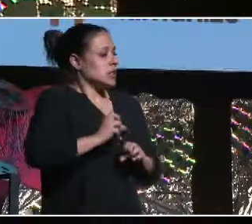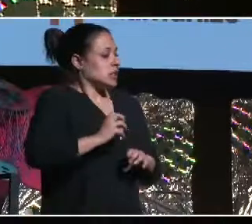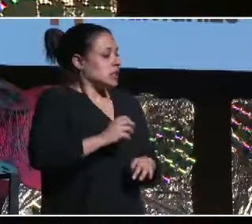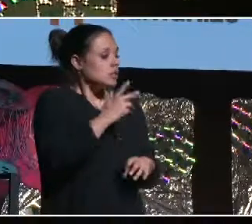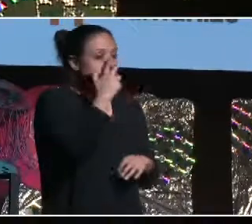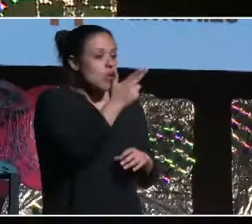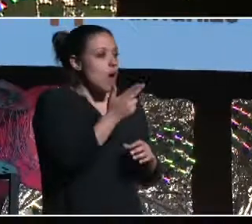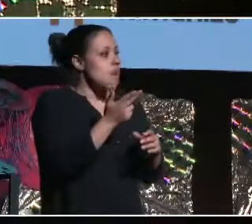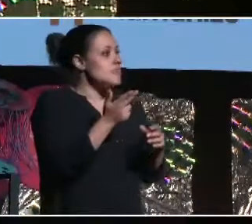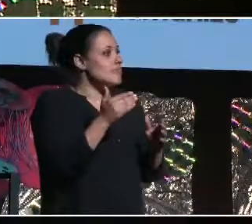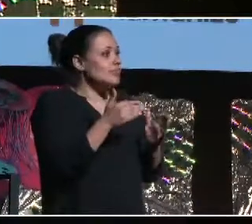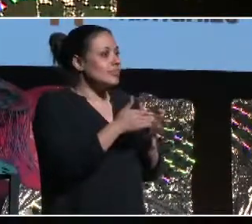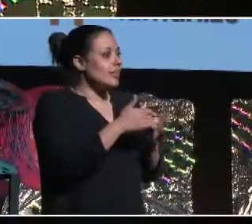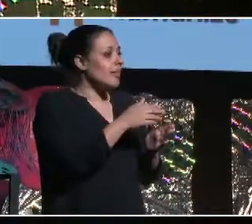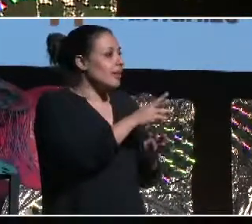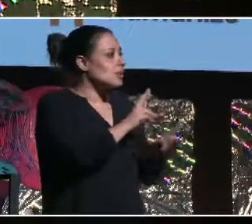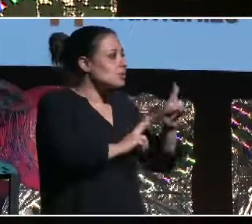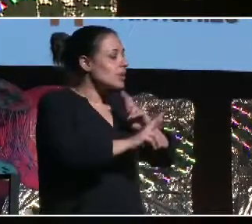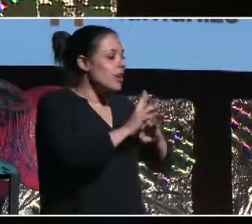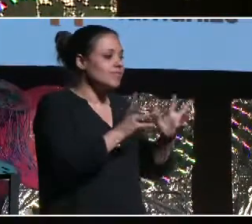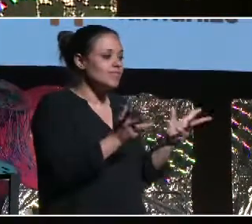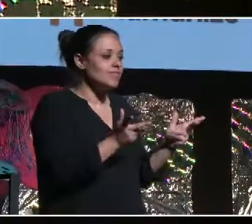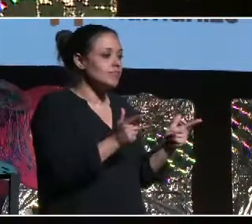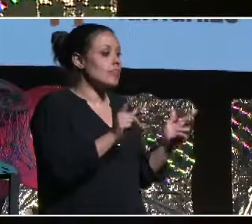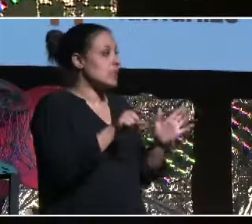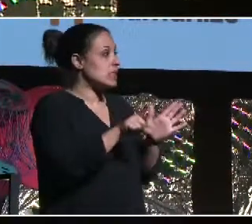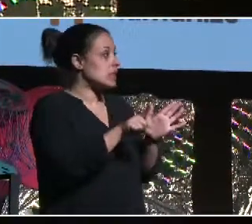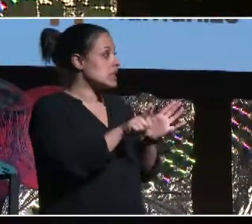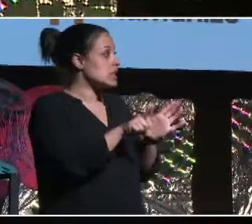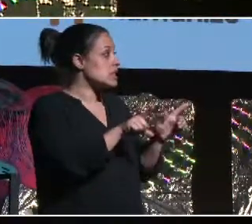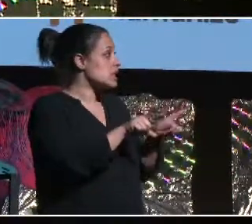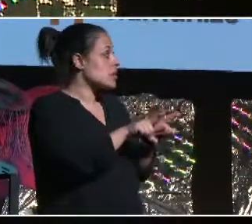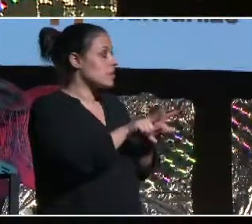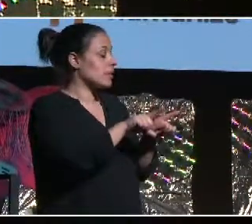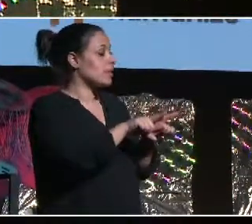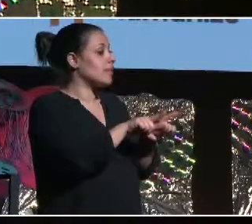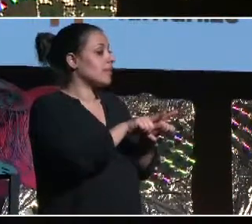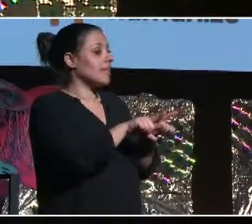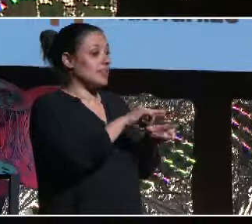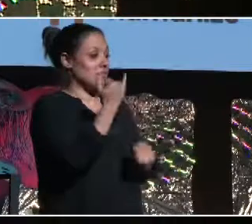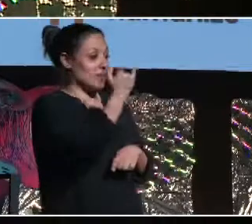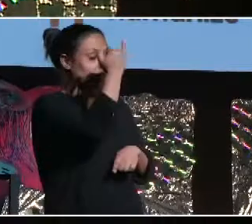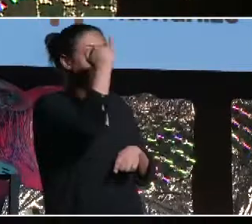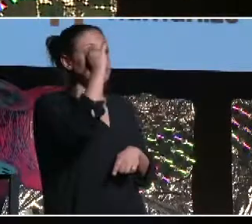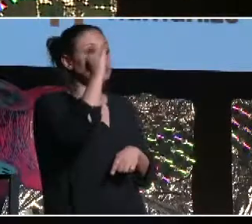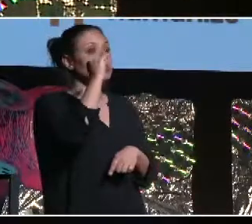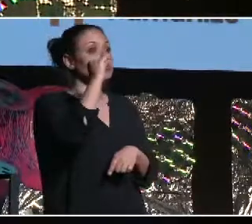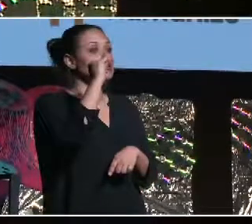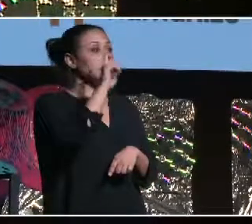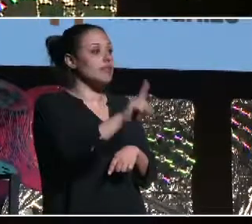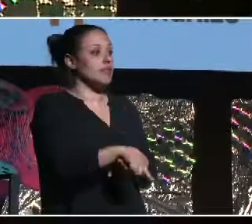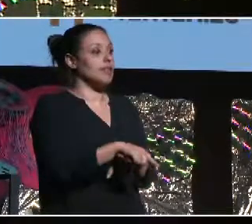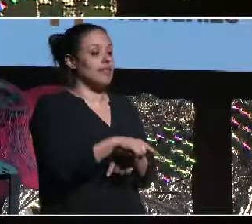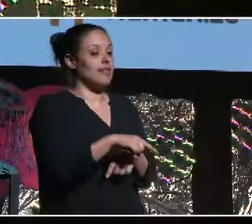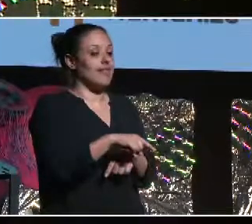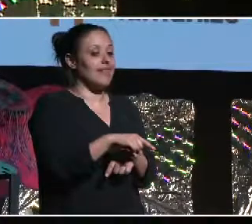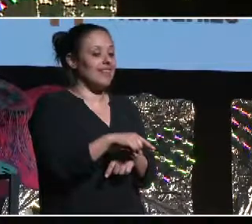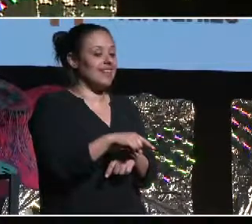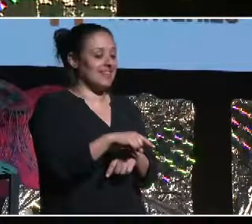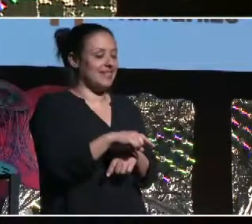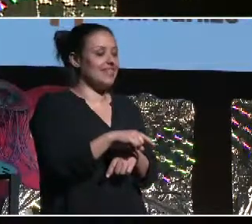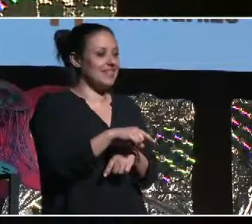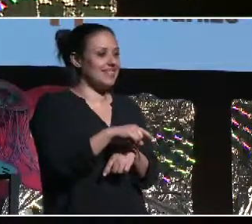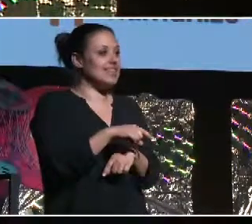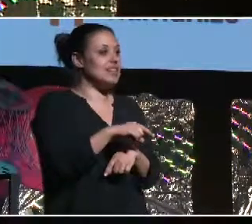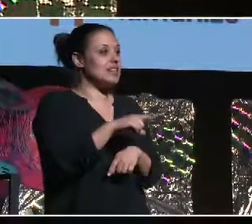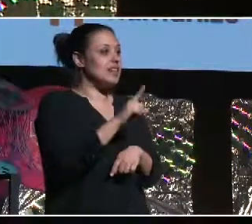Y bueno, otro de los cambios importantes es que hubo un giro en la estrategia, pasamos a dejar de pensar en